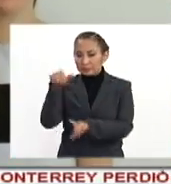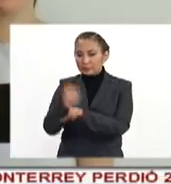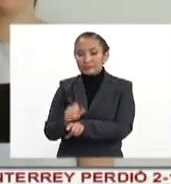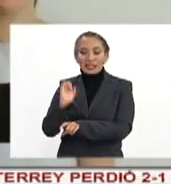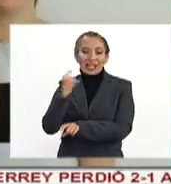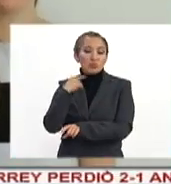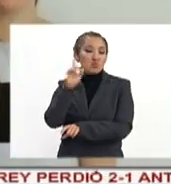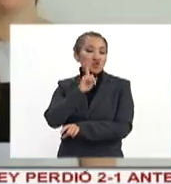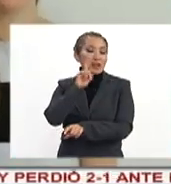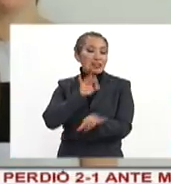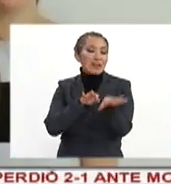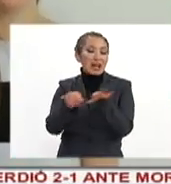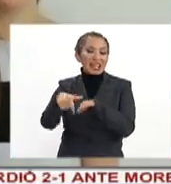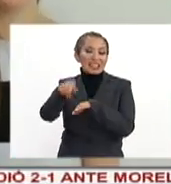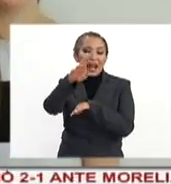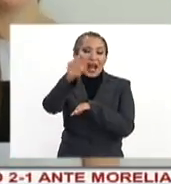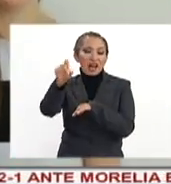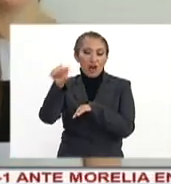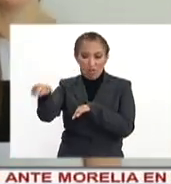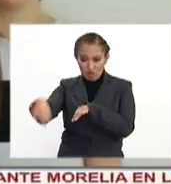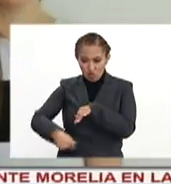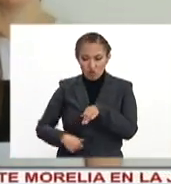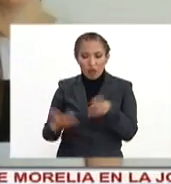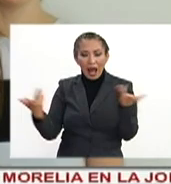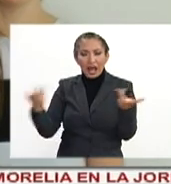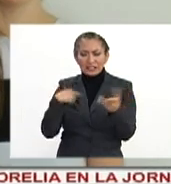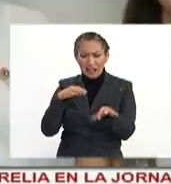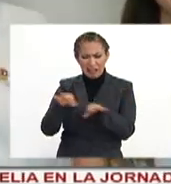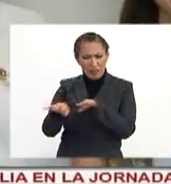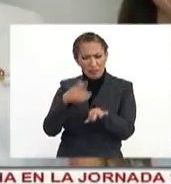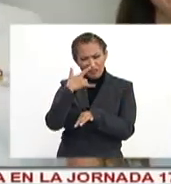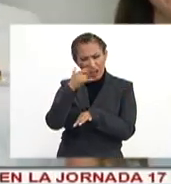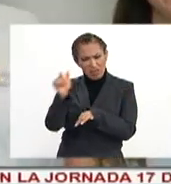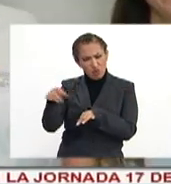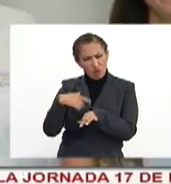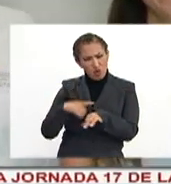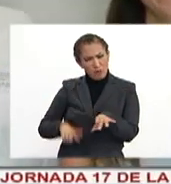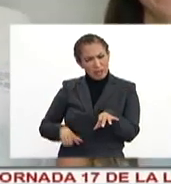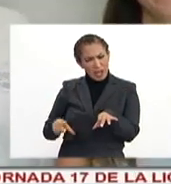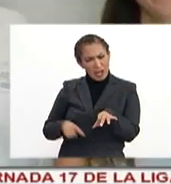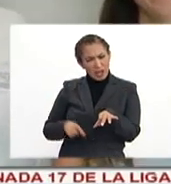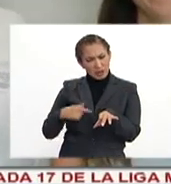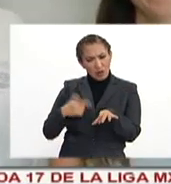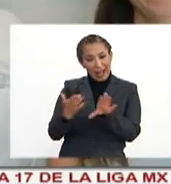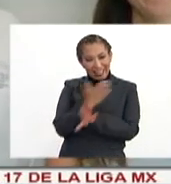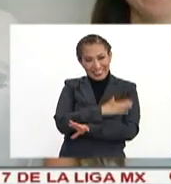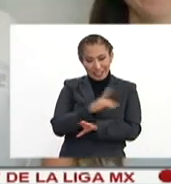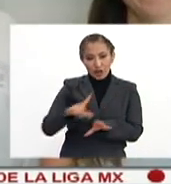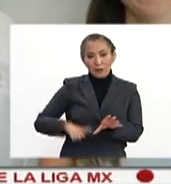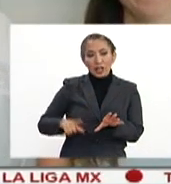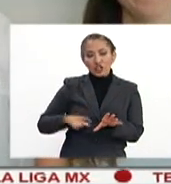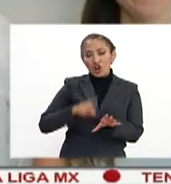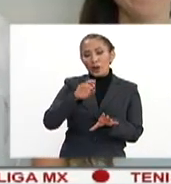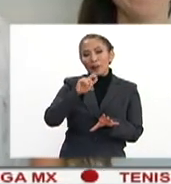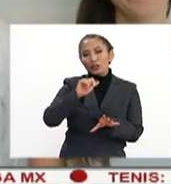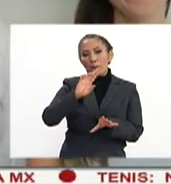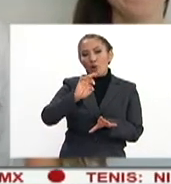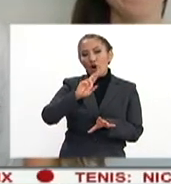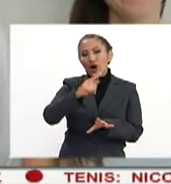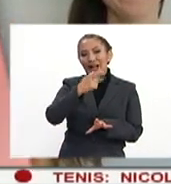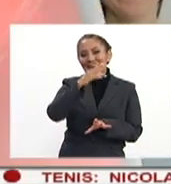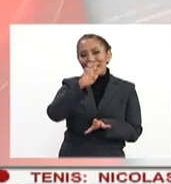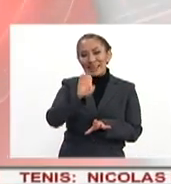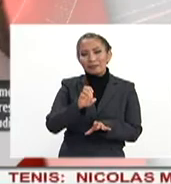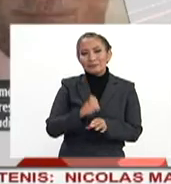Detienen a exfuncionaria de Quintana Roo, acusada de desempeño irregular de funciones públicas en la administración de Roberto Borge.